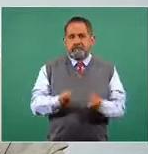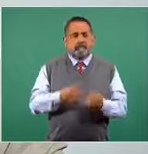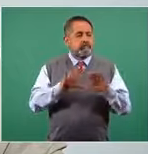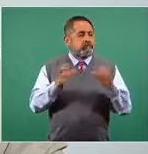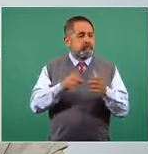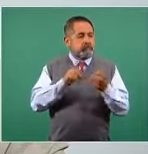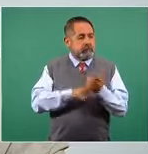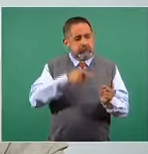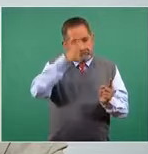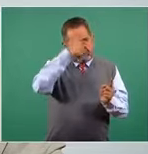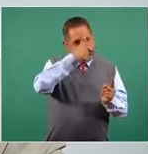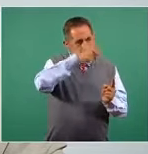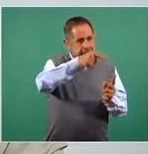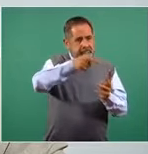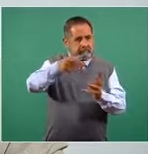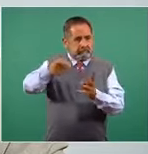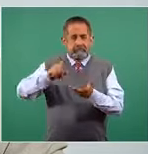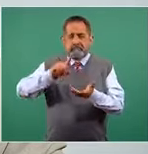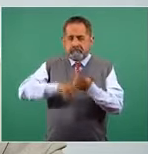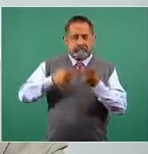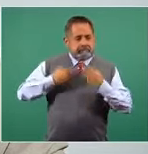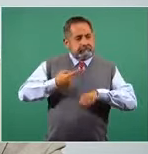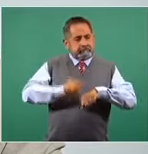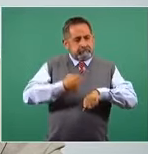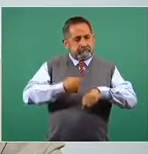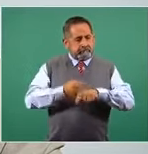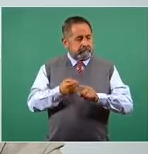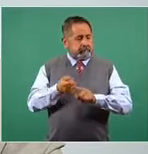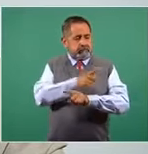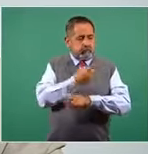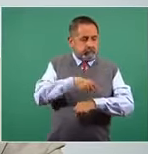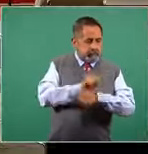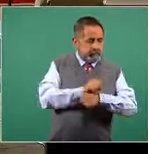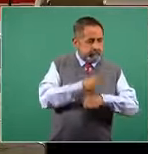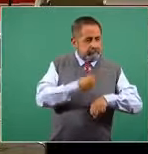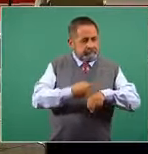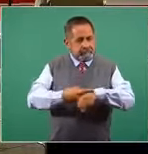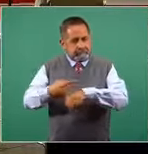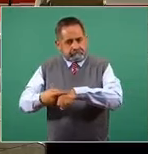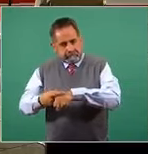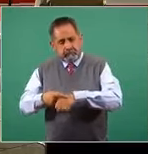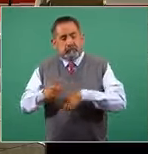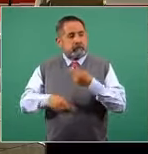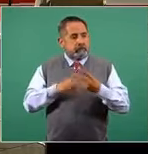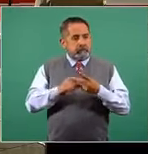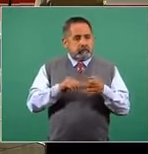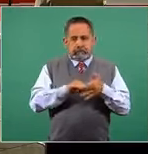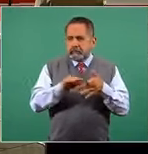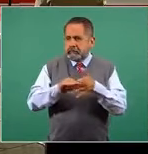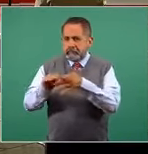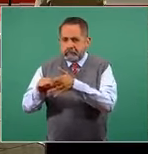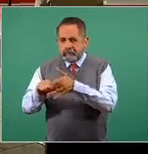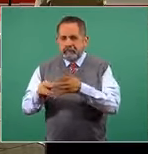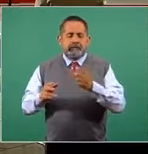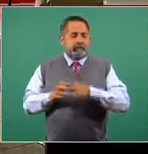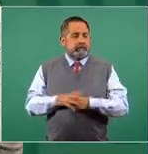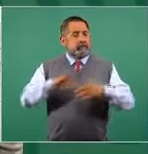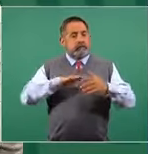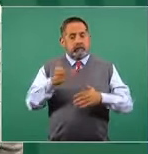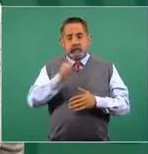de incidente de personas que están enfermando en una semana epidemiológica, y el otro sería la tendencia. Sin embargo, hay otros